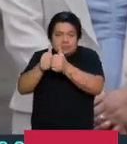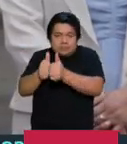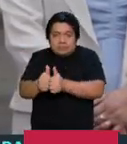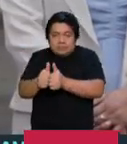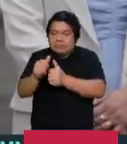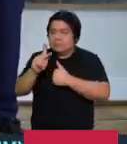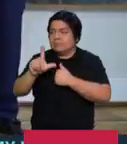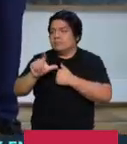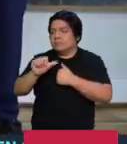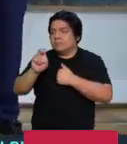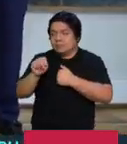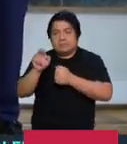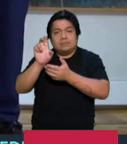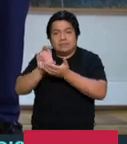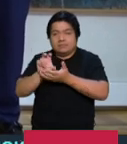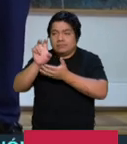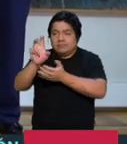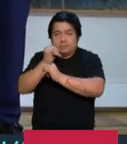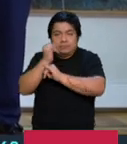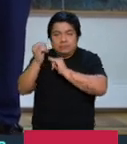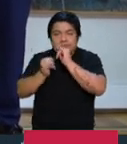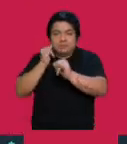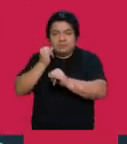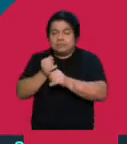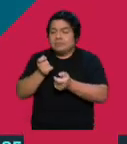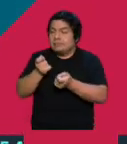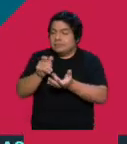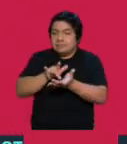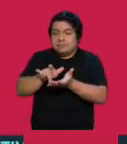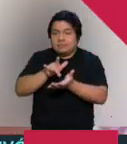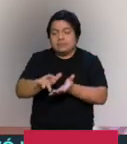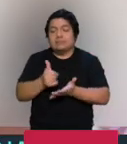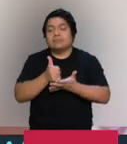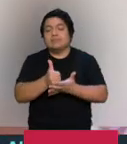en la planeación para inversiones internacionales.